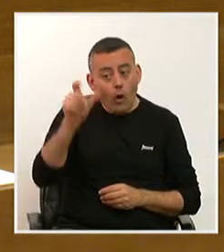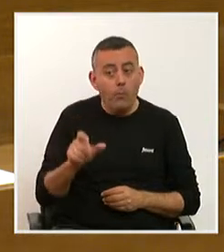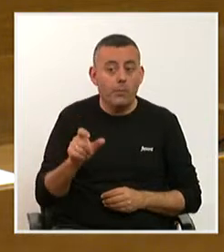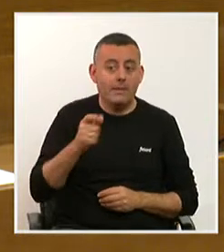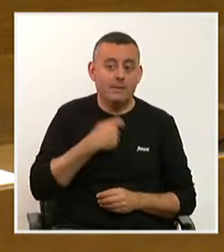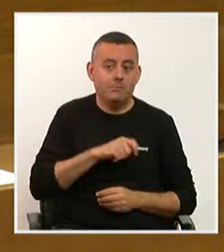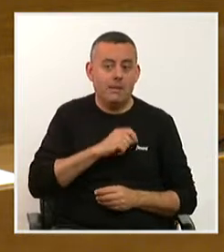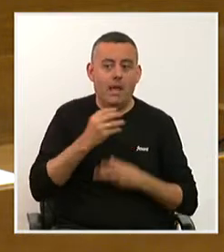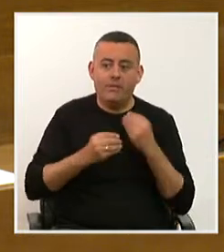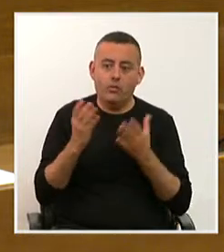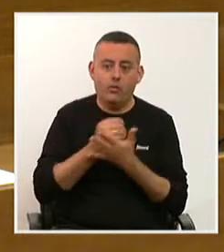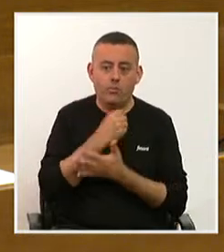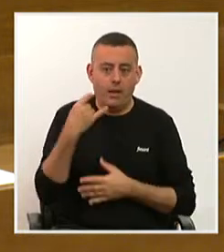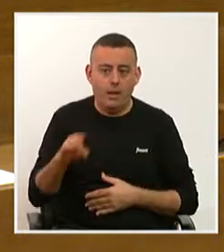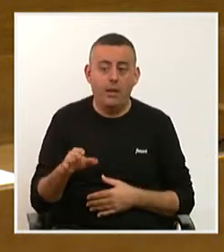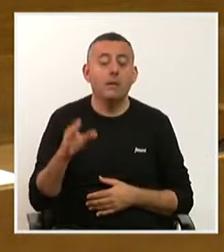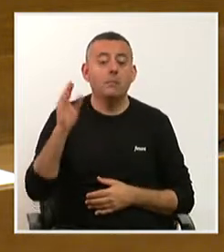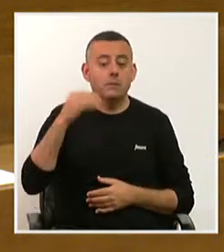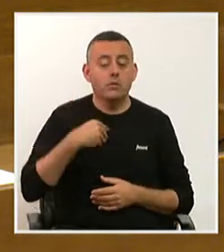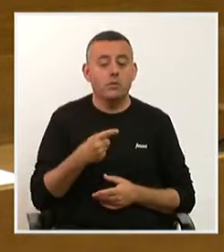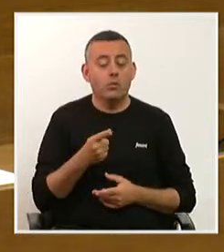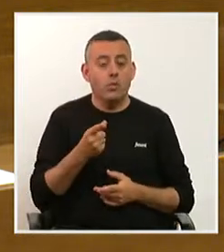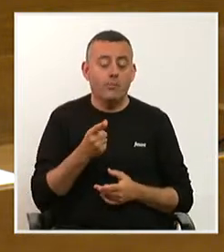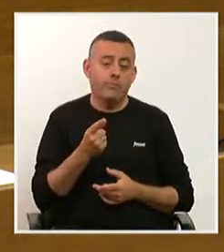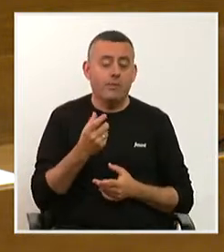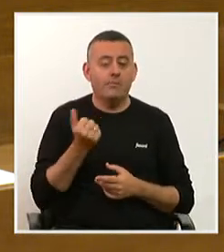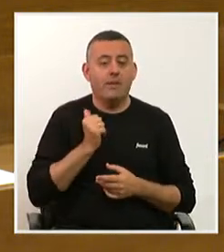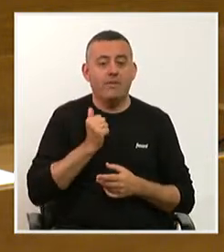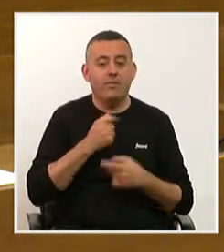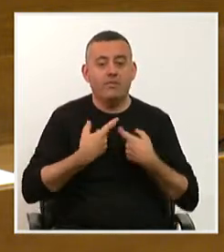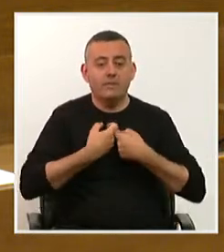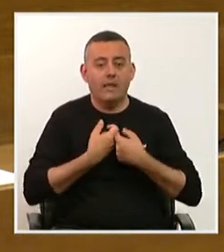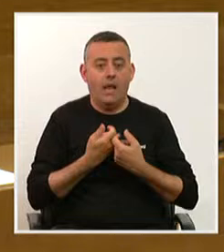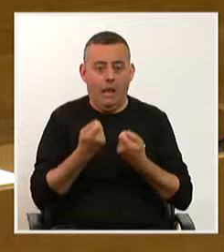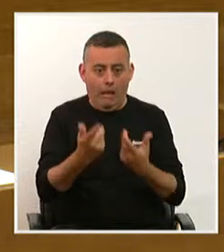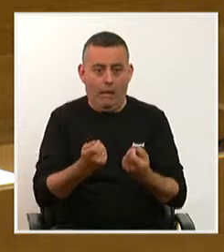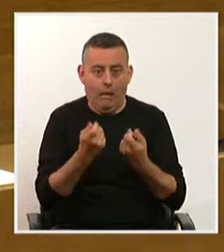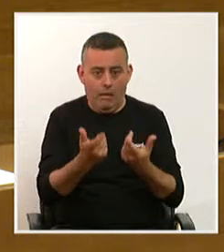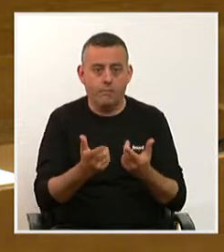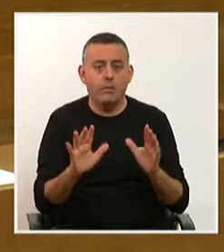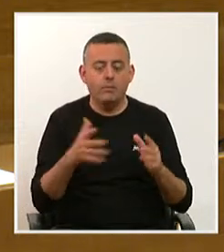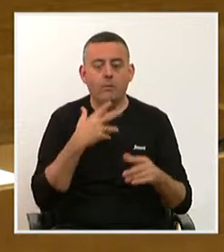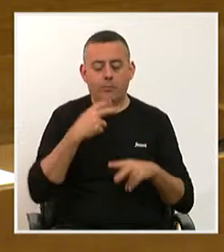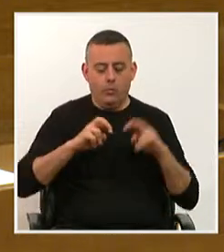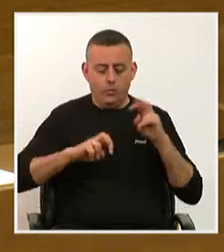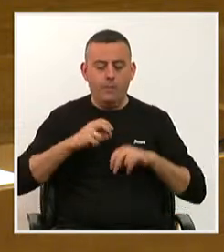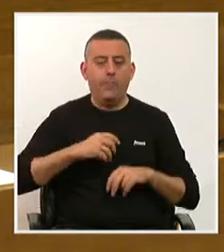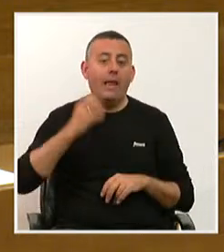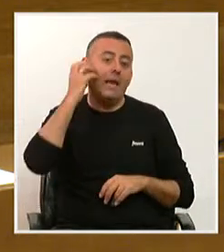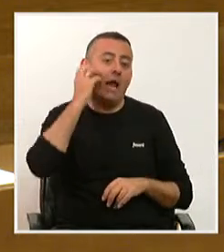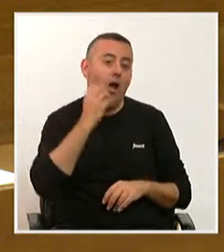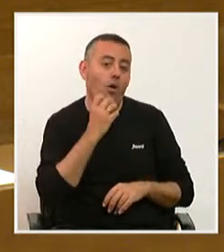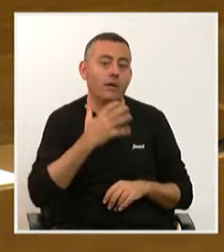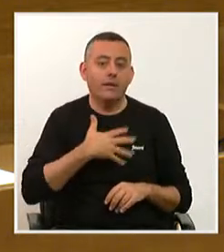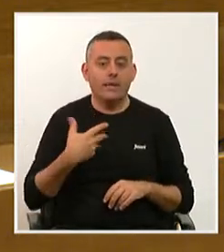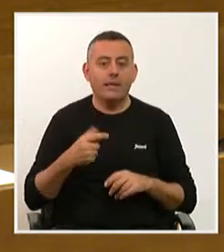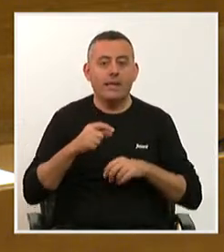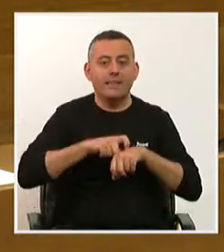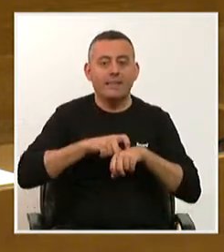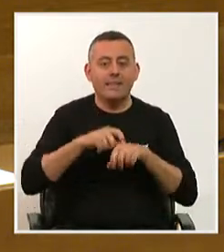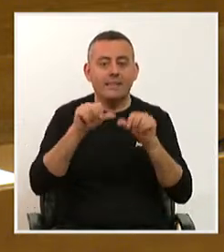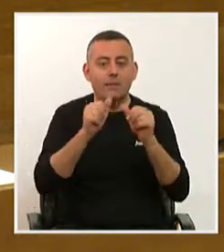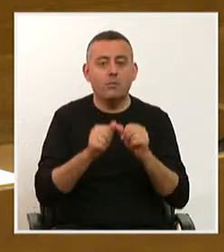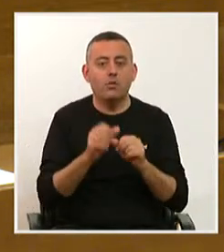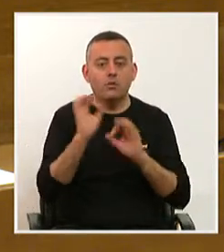elos fiscals y busques y liches rajoy propondrá incentivos Fiscales para que las